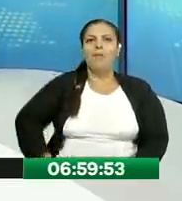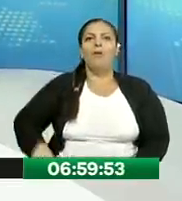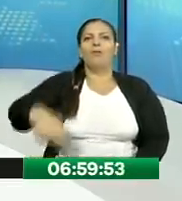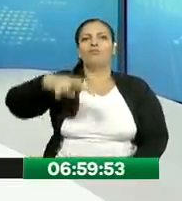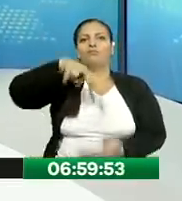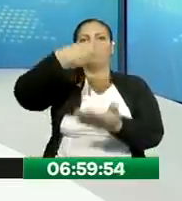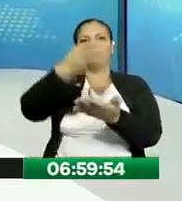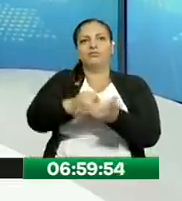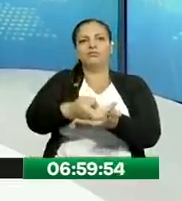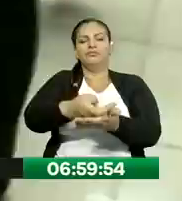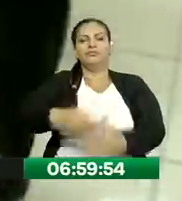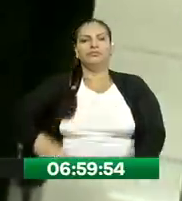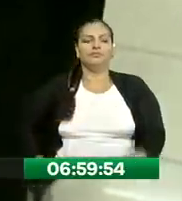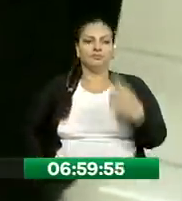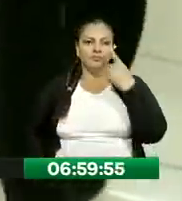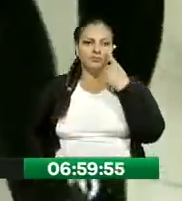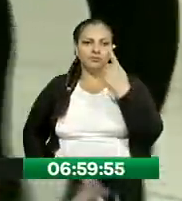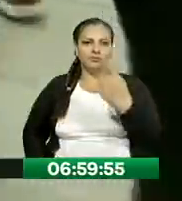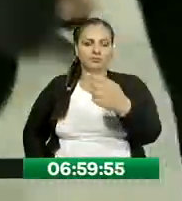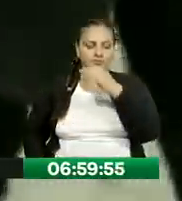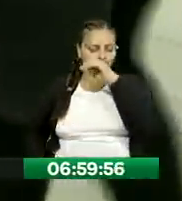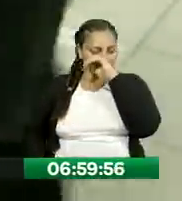nota.